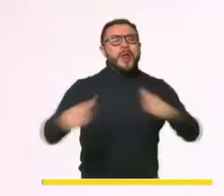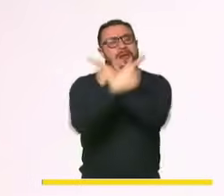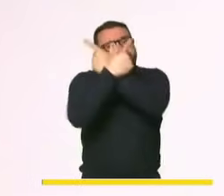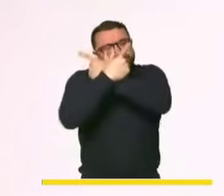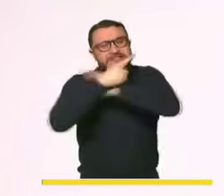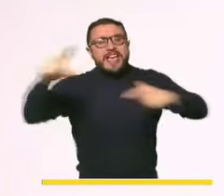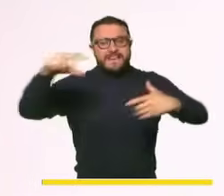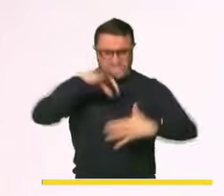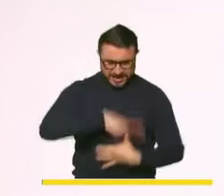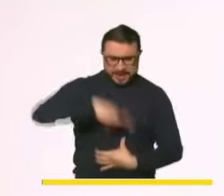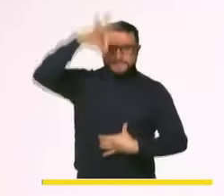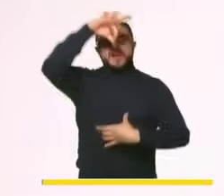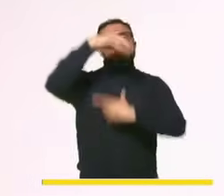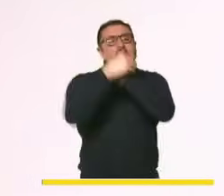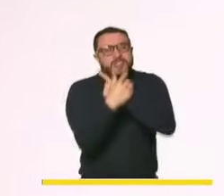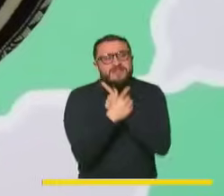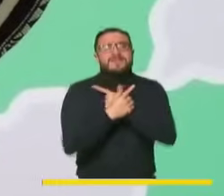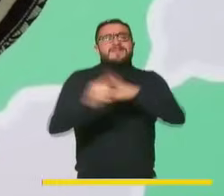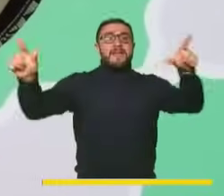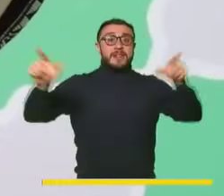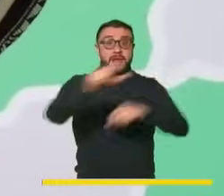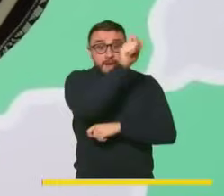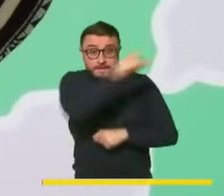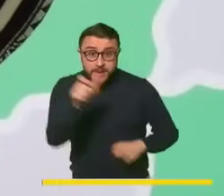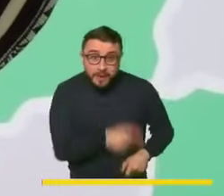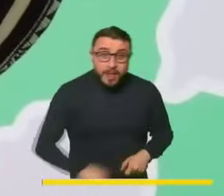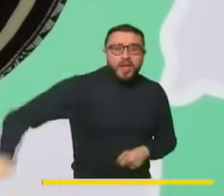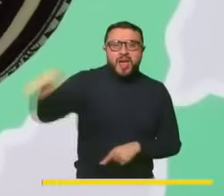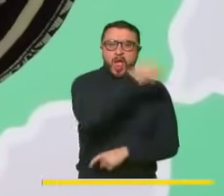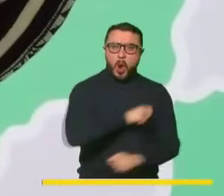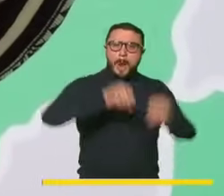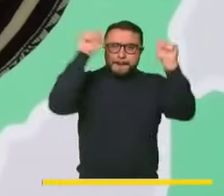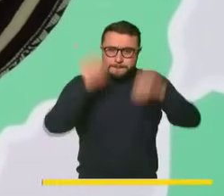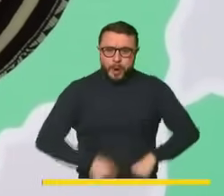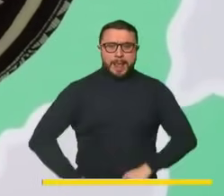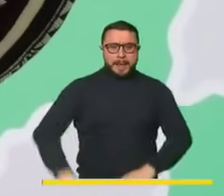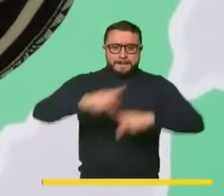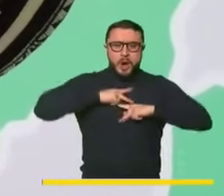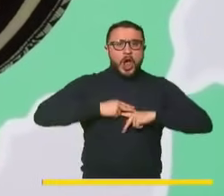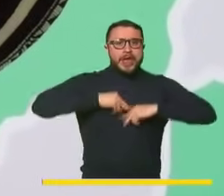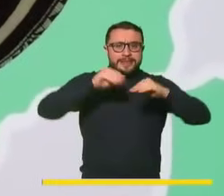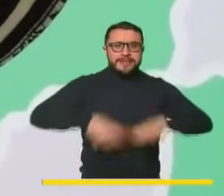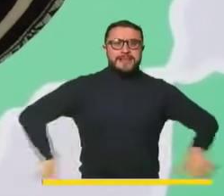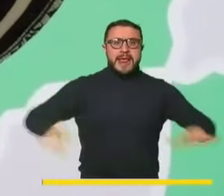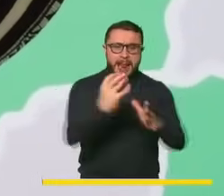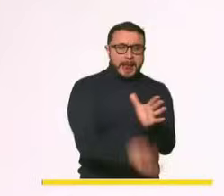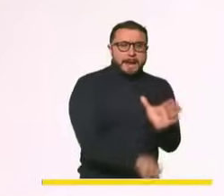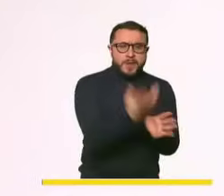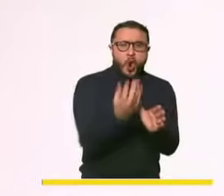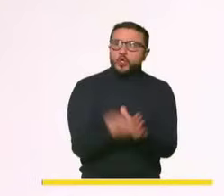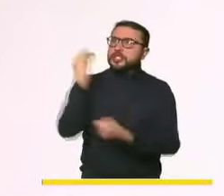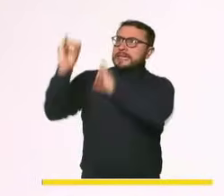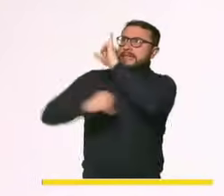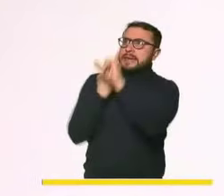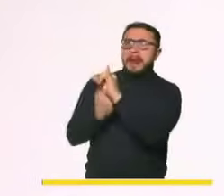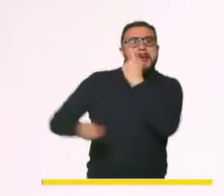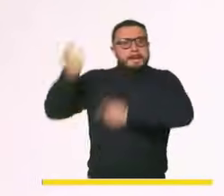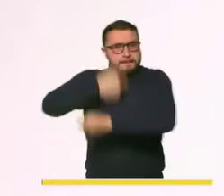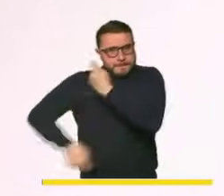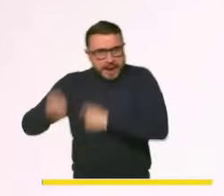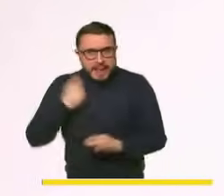con espíritus libres, una gente que pueda tener la tierra y producir y exportar